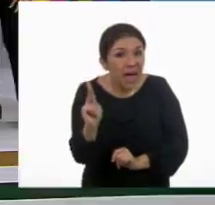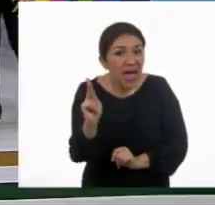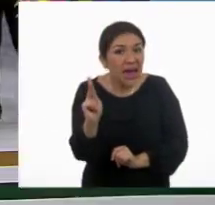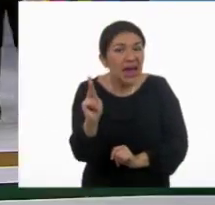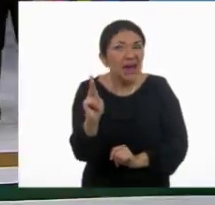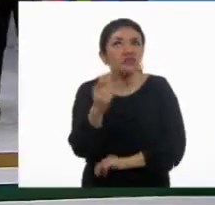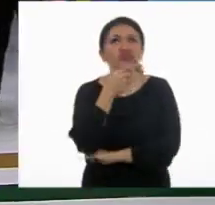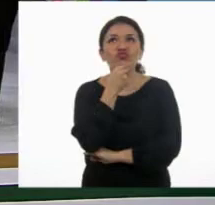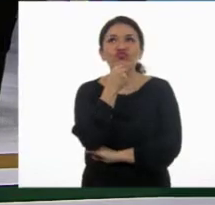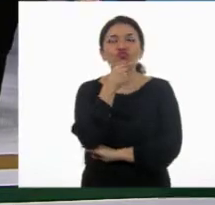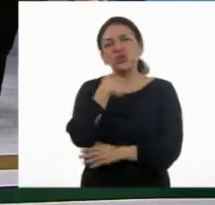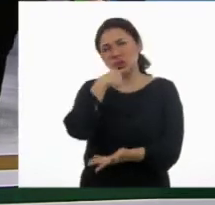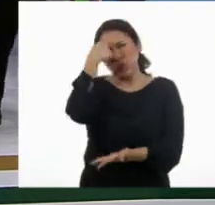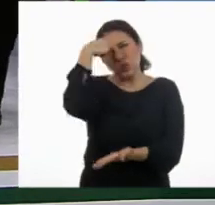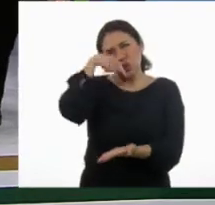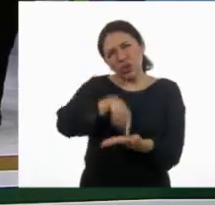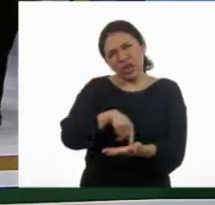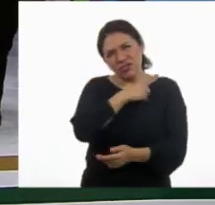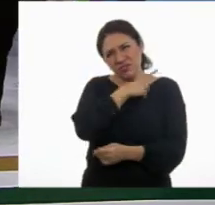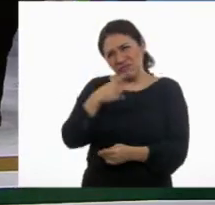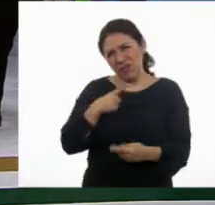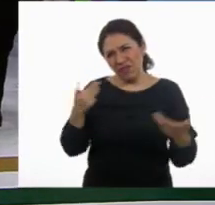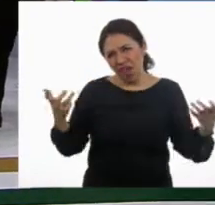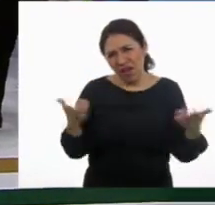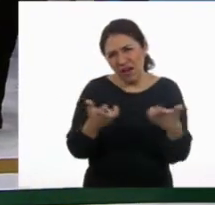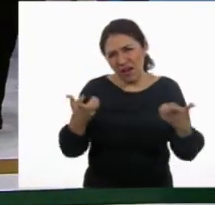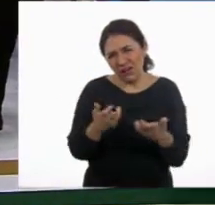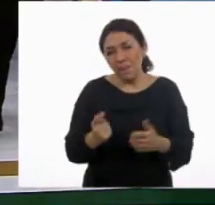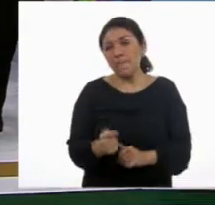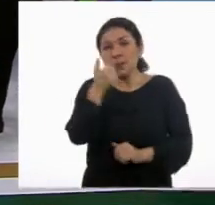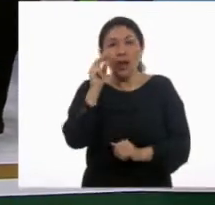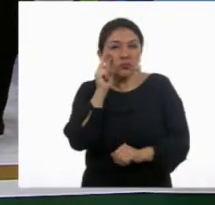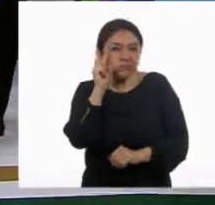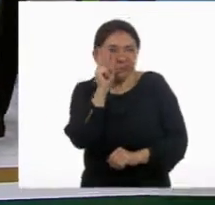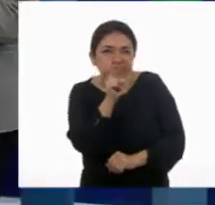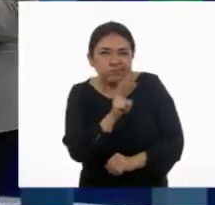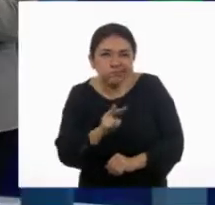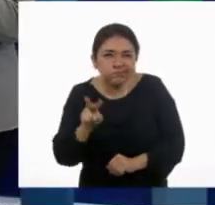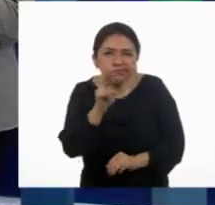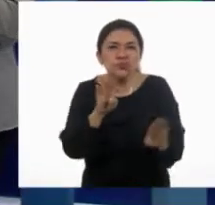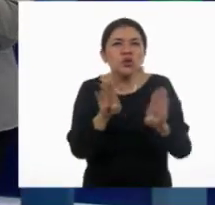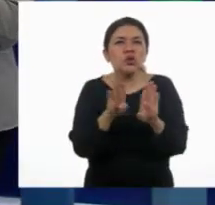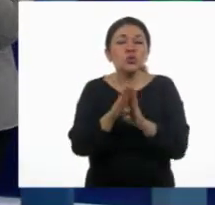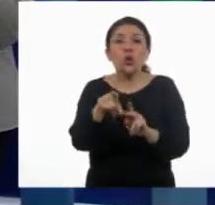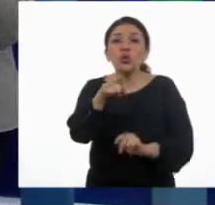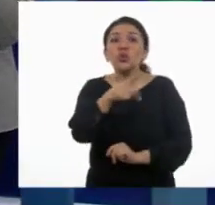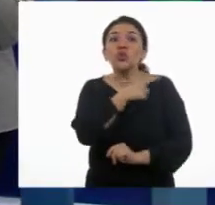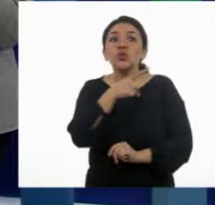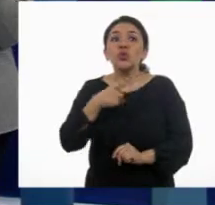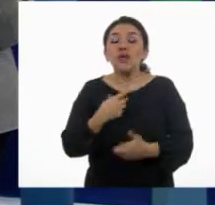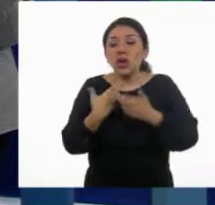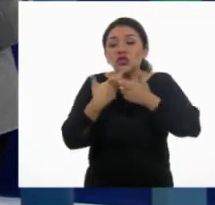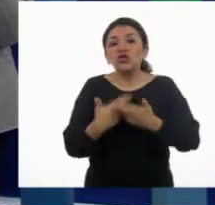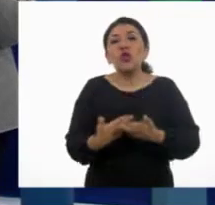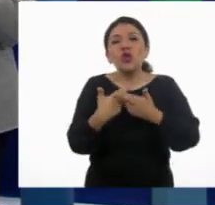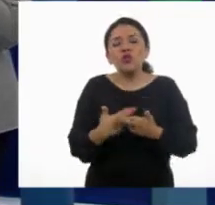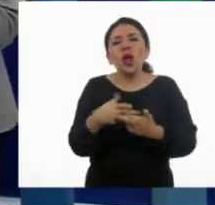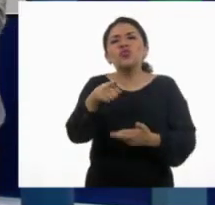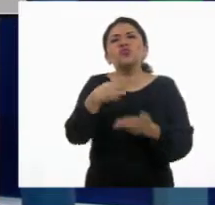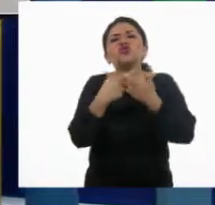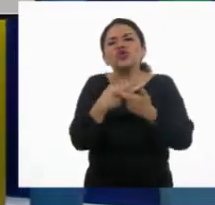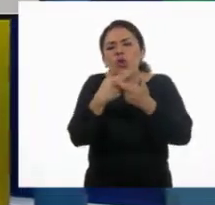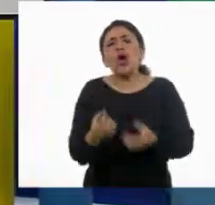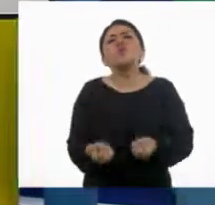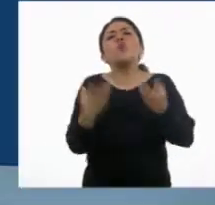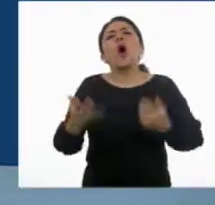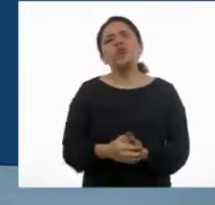yo creo que lo que tendríamos que hacer es ver, porque te tendría que tener, tendrías que tener un sobrante. ¿De cuánto sería tu